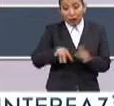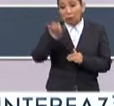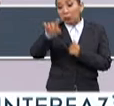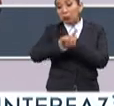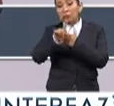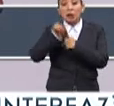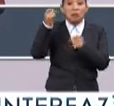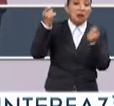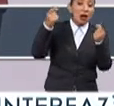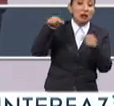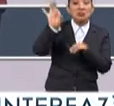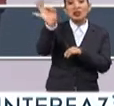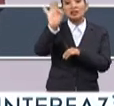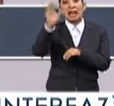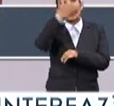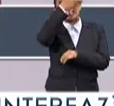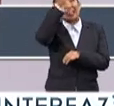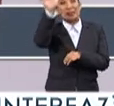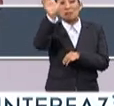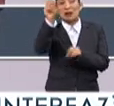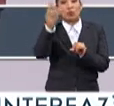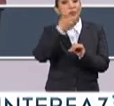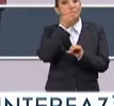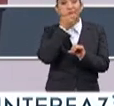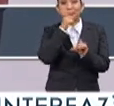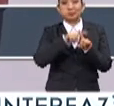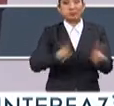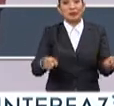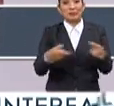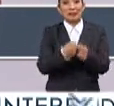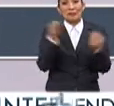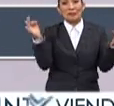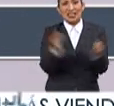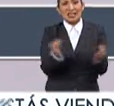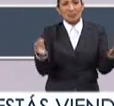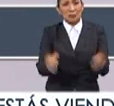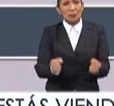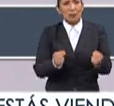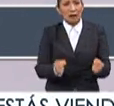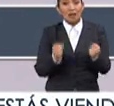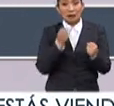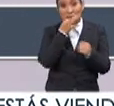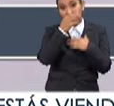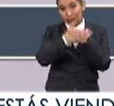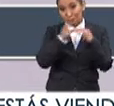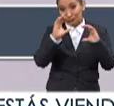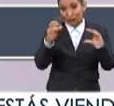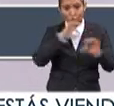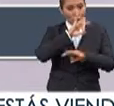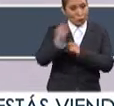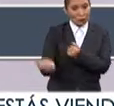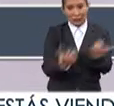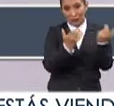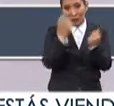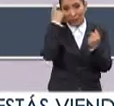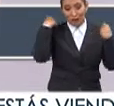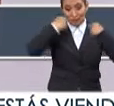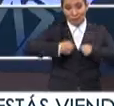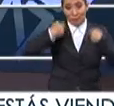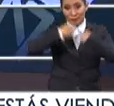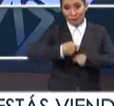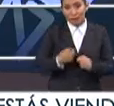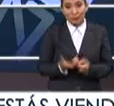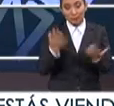algún problemilla que pase quizás fue el clima que no estaba tan acostumbrado hace mucho frío precaución se le vence todo lo que puedan para cubrirse